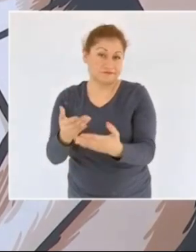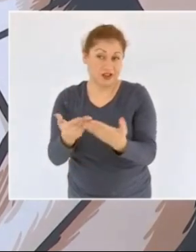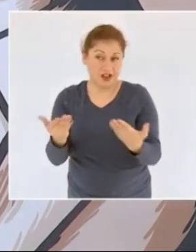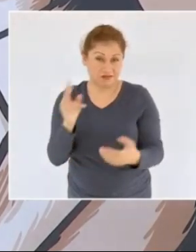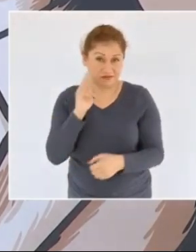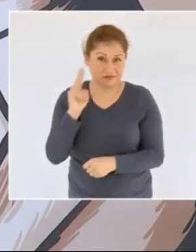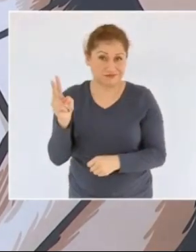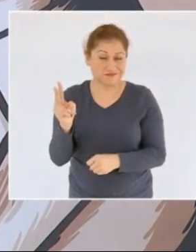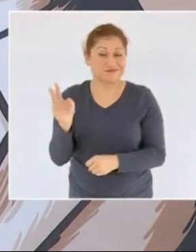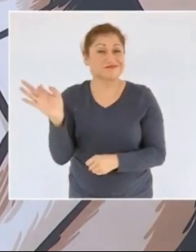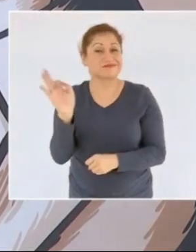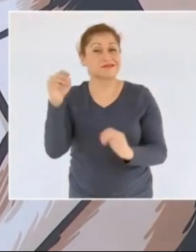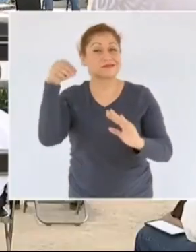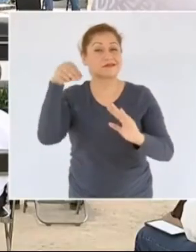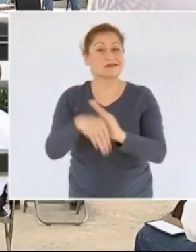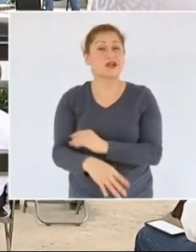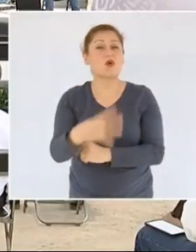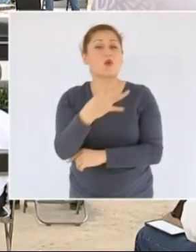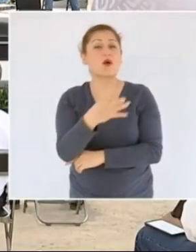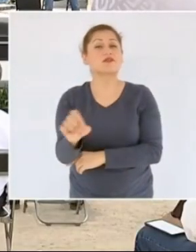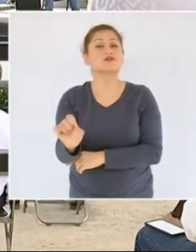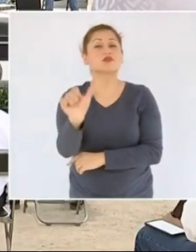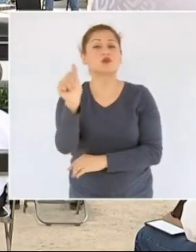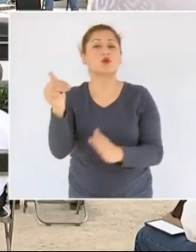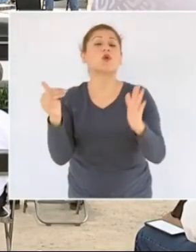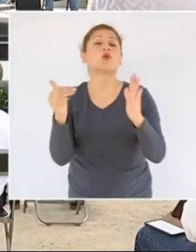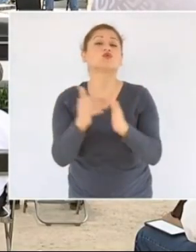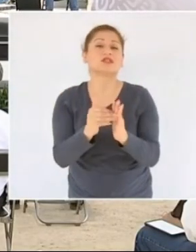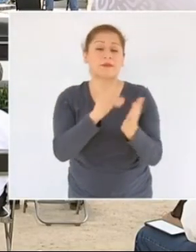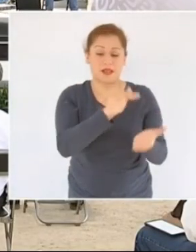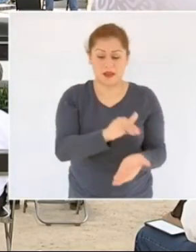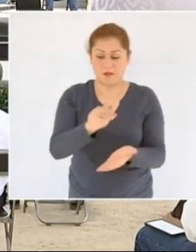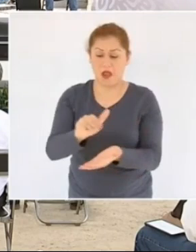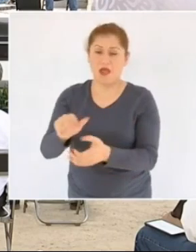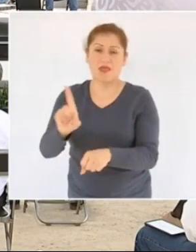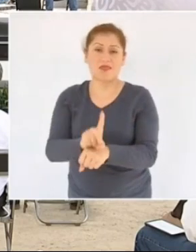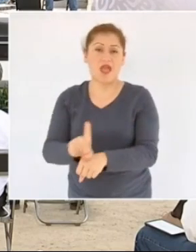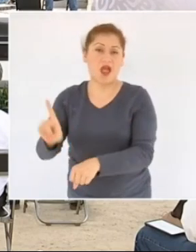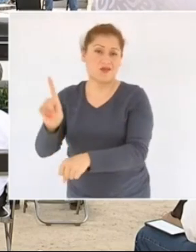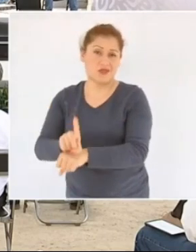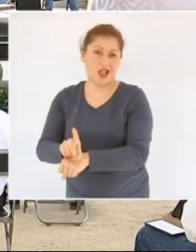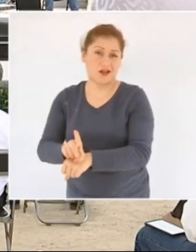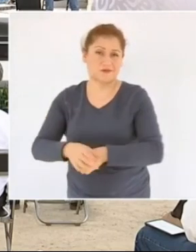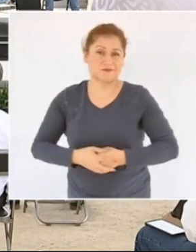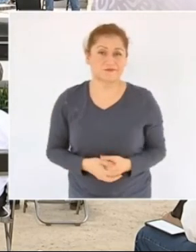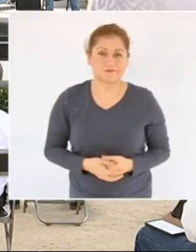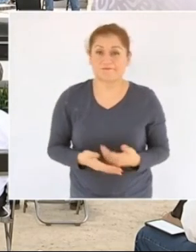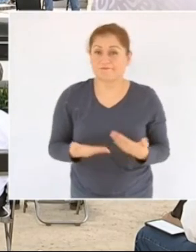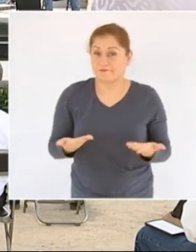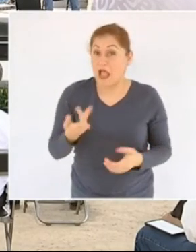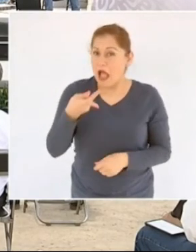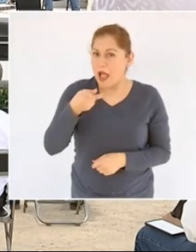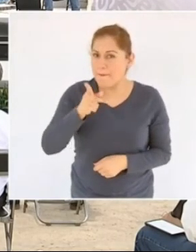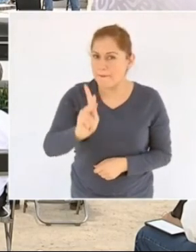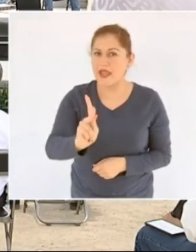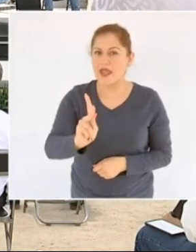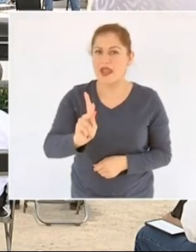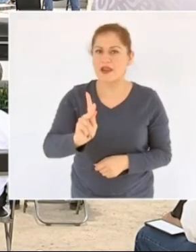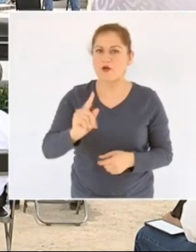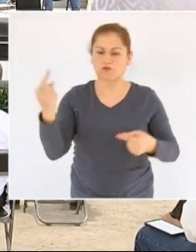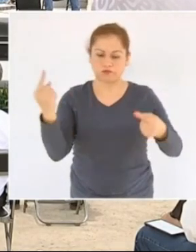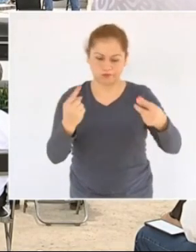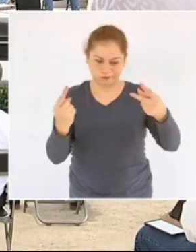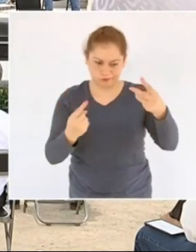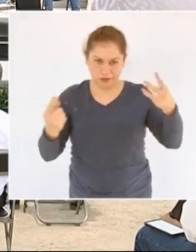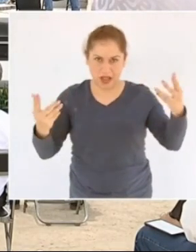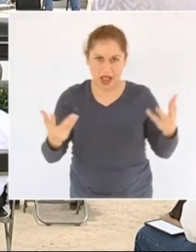declinación de 411.000 barriles diarios de petróleo. Con las acciones anteriormente